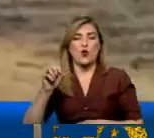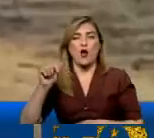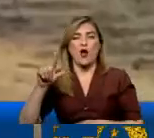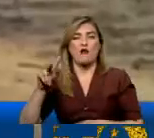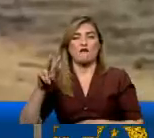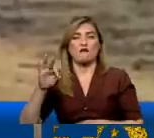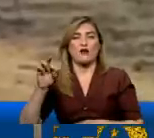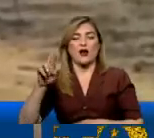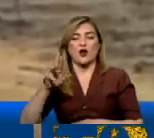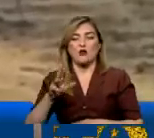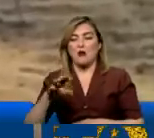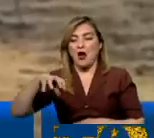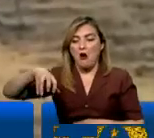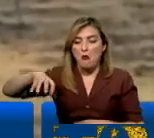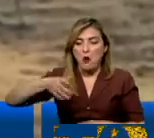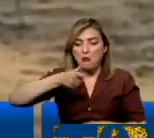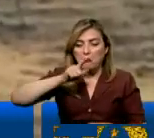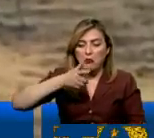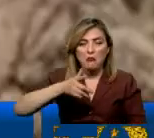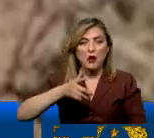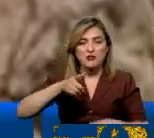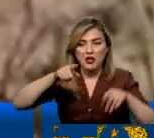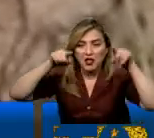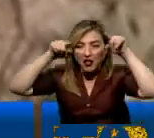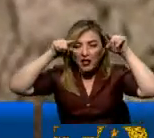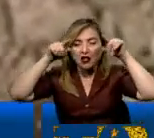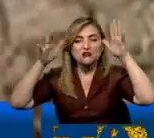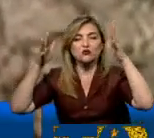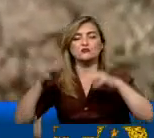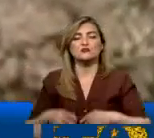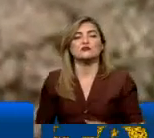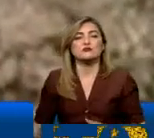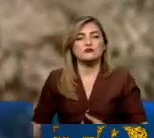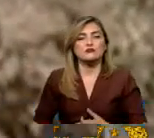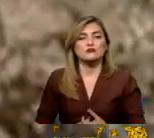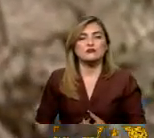líquido, tanto para consumo humano como para el ganado. Joana Ramos, 24 horas.